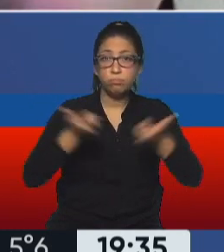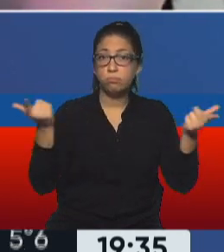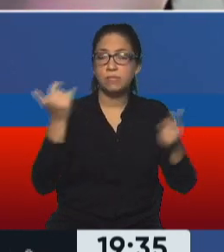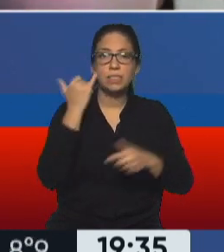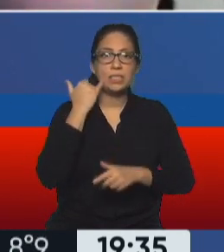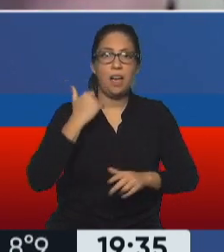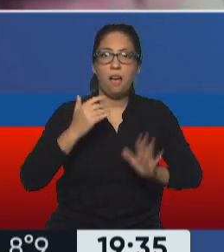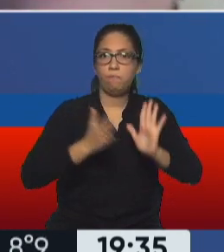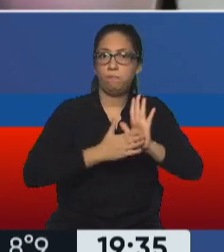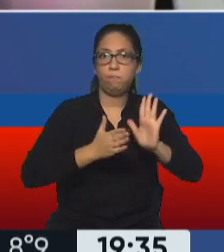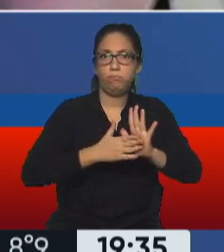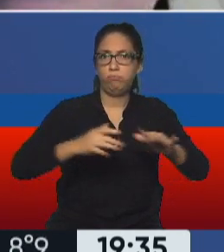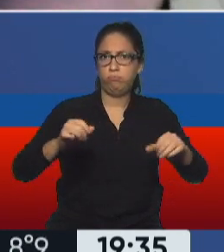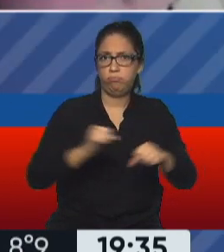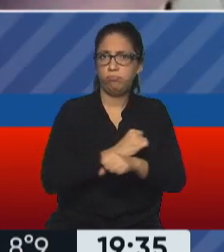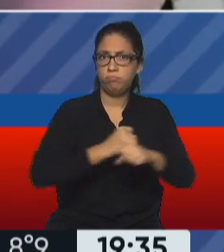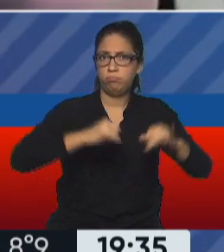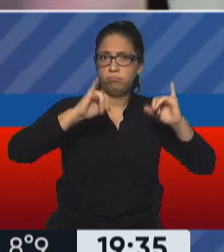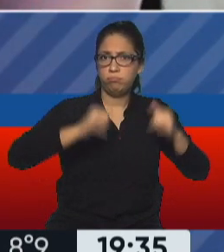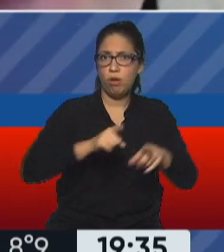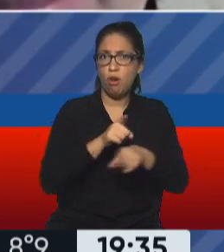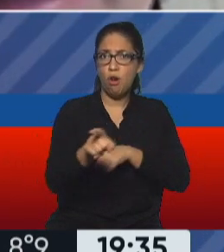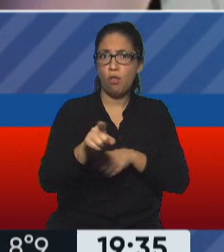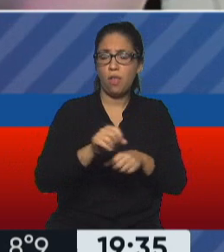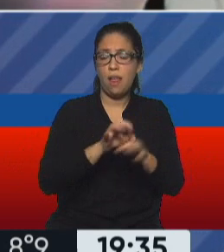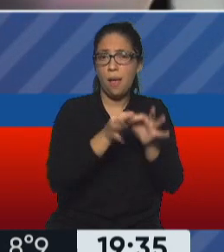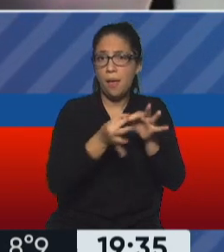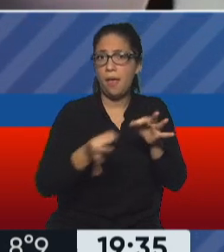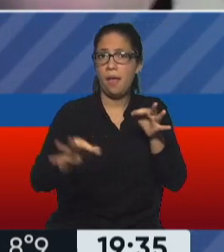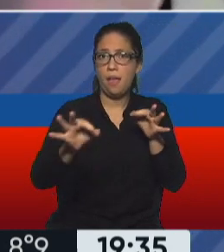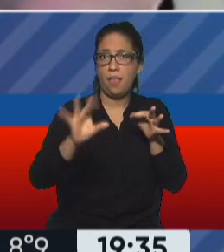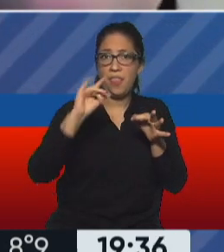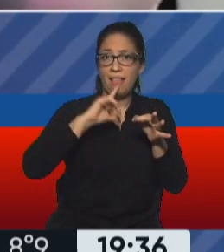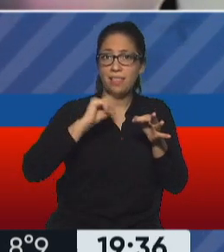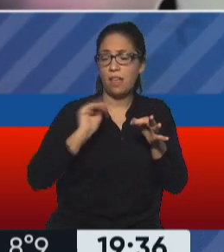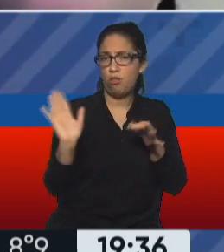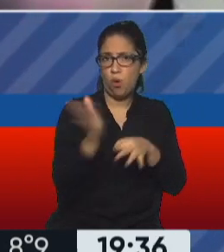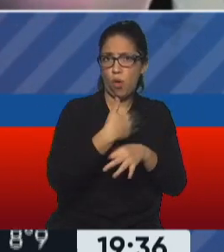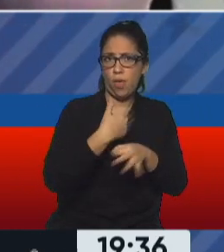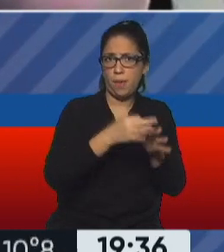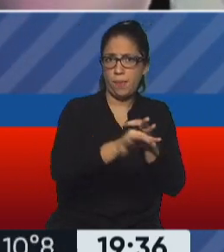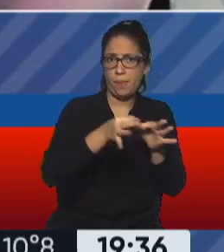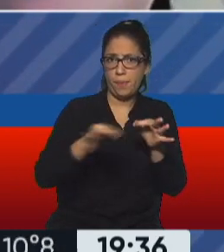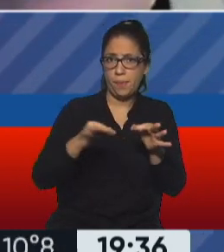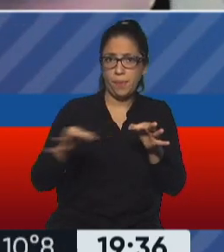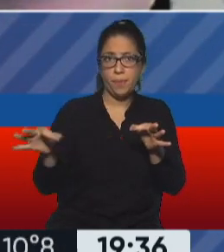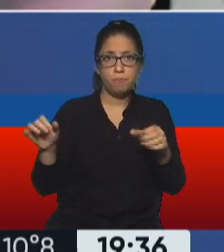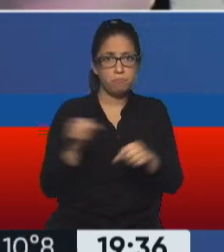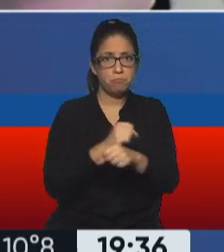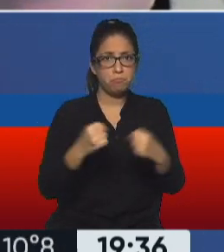una aparente efectividad frente a las nuevas variantes, inclusive la Delta. Otra cosa importante, también debemos